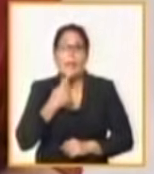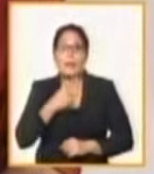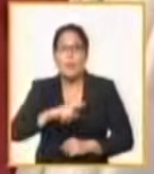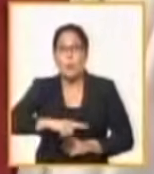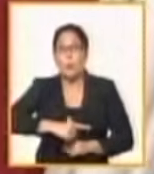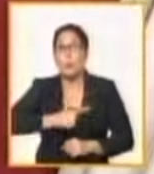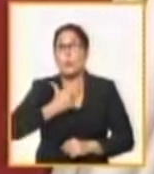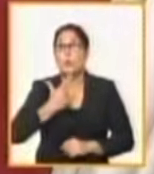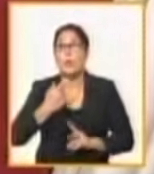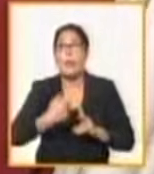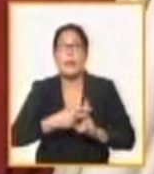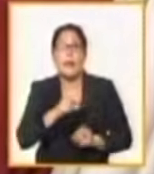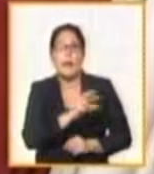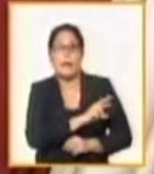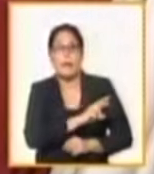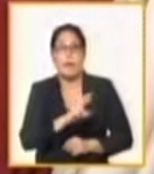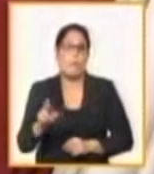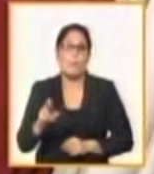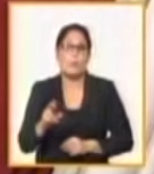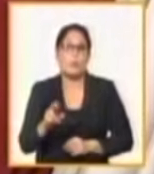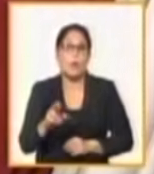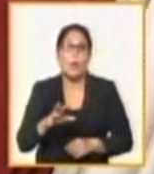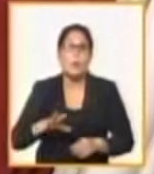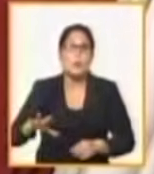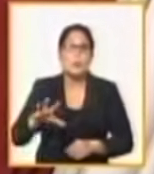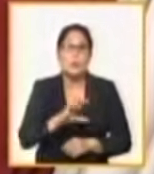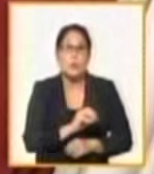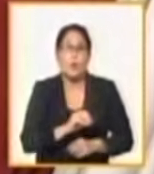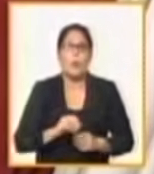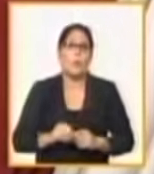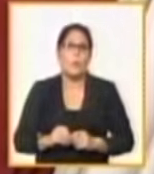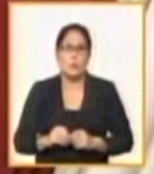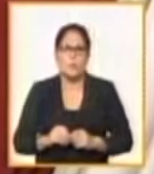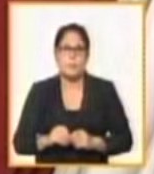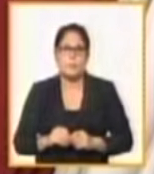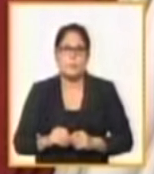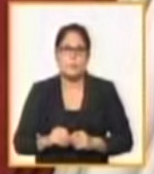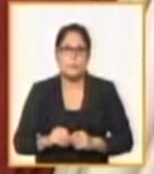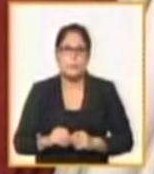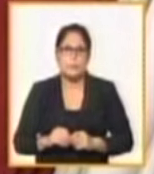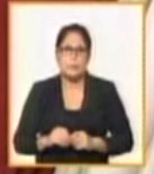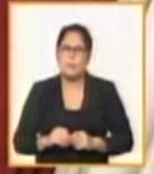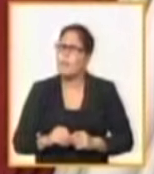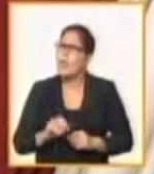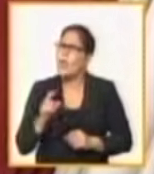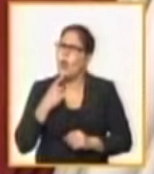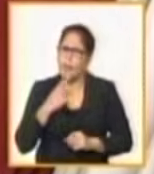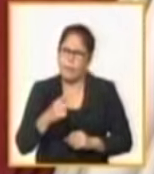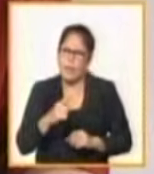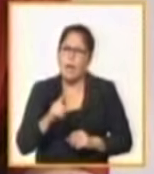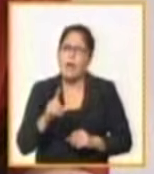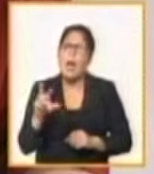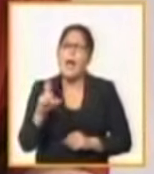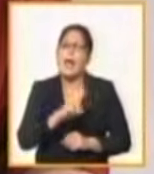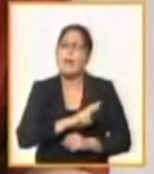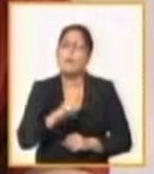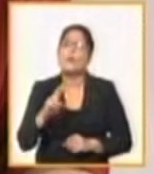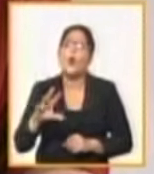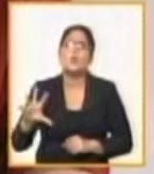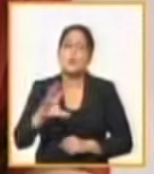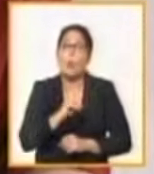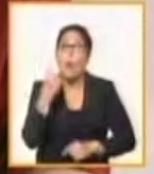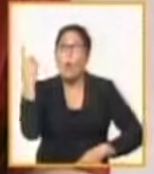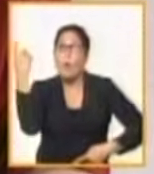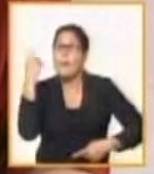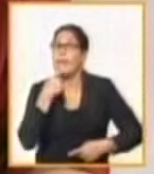la revolución... Con la revolución todo, con la revolución nada, eso reduce el concepto. Él no dijo con la revolución todo, él dijo con